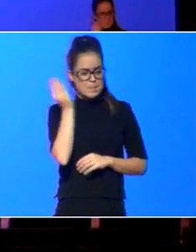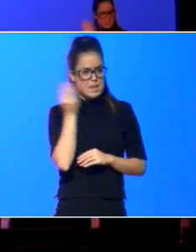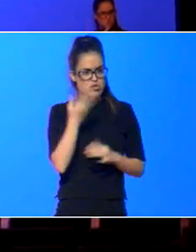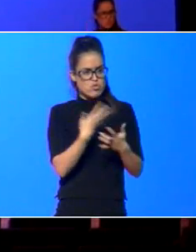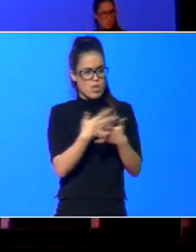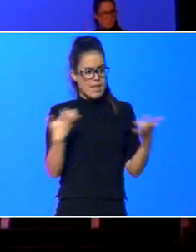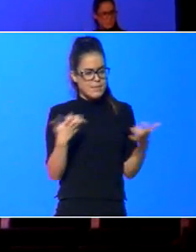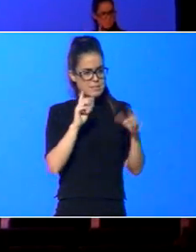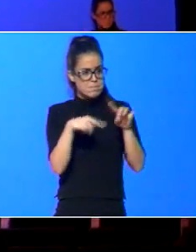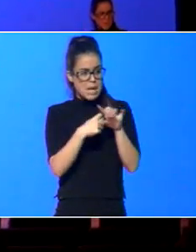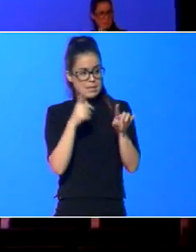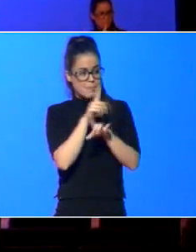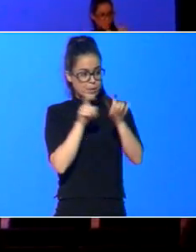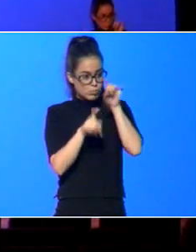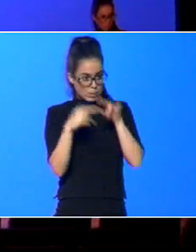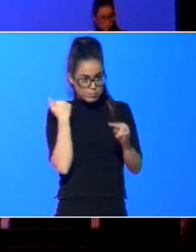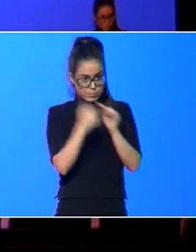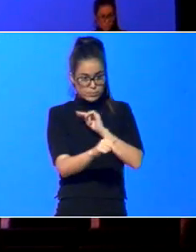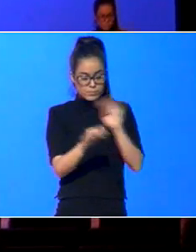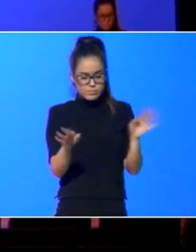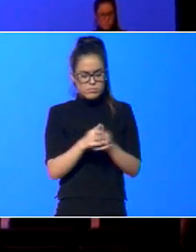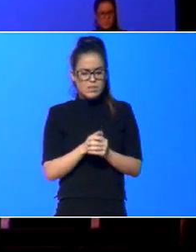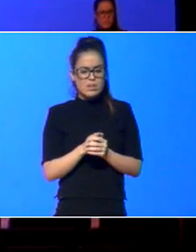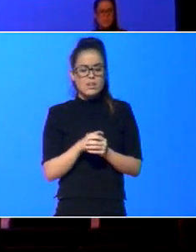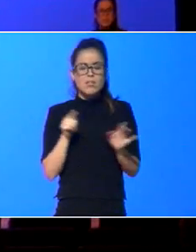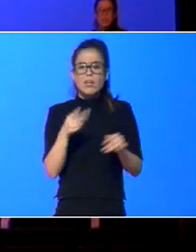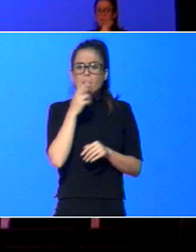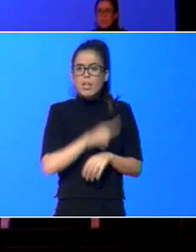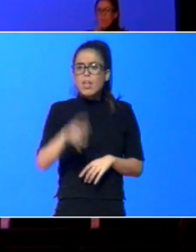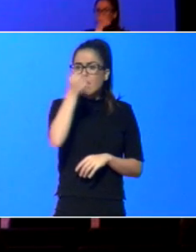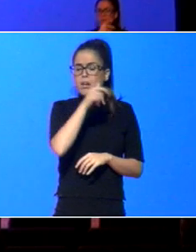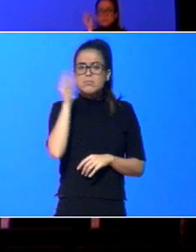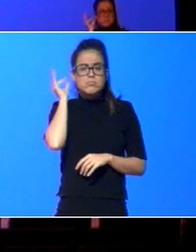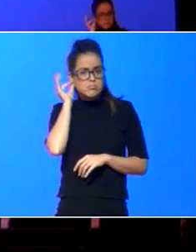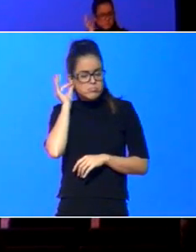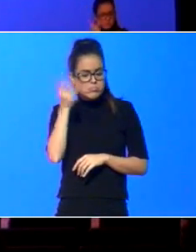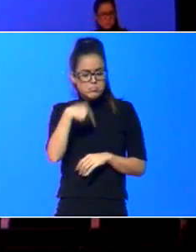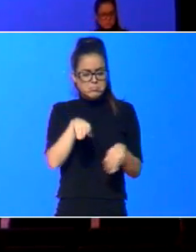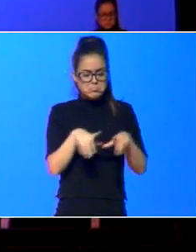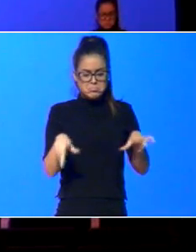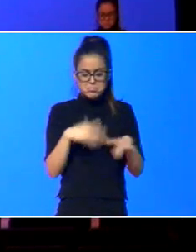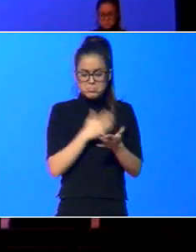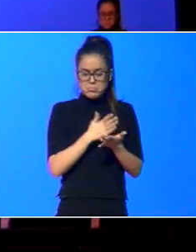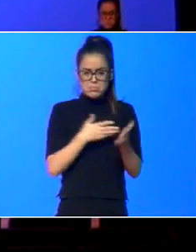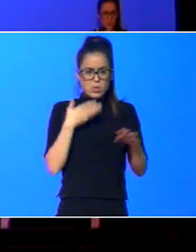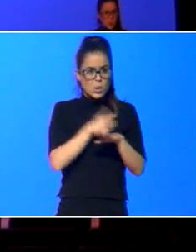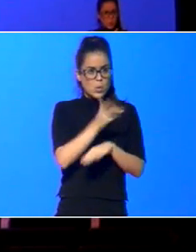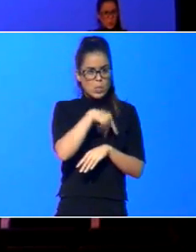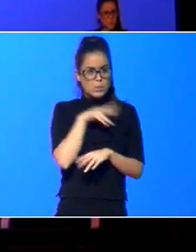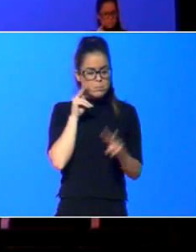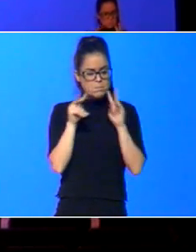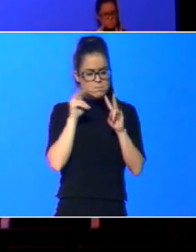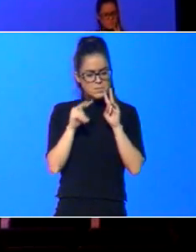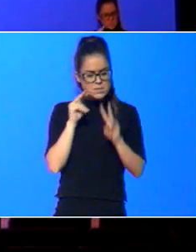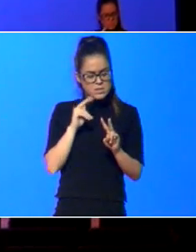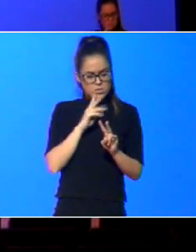dónde estamos. Esos niños que están a día de hoy en las aulas, esos niños que nos llegan, esos niños a los que a veces igual cuando les miramos y nos